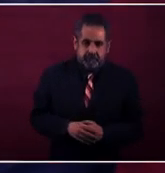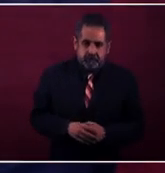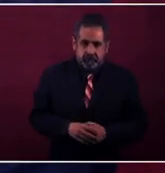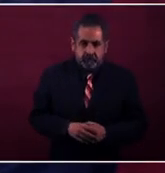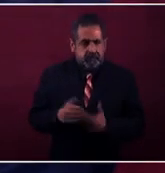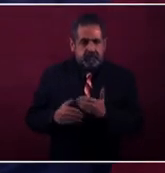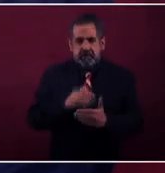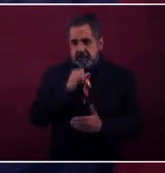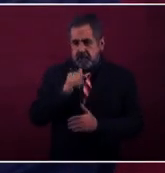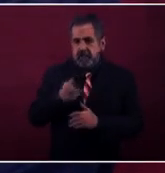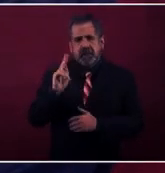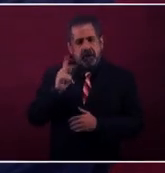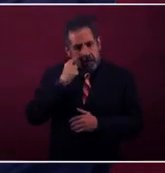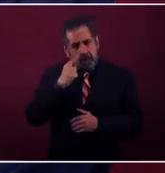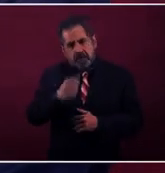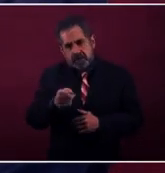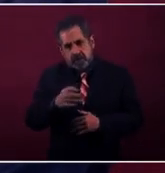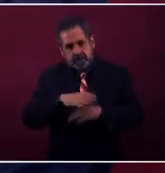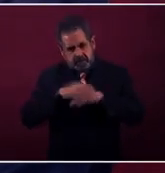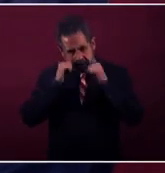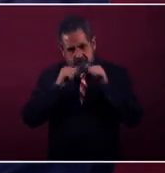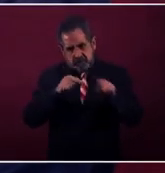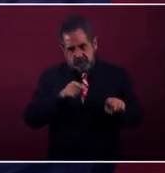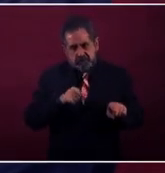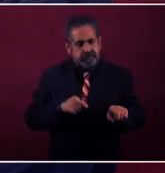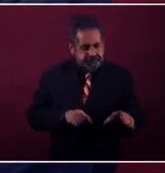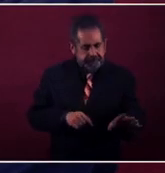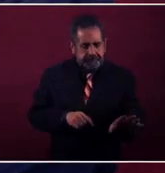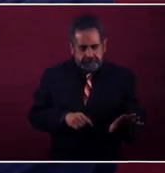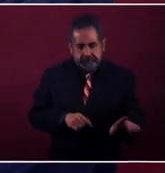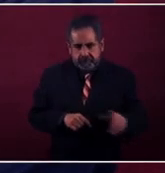no avanzamos. Pero vamos a atender este caso